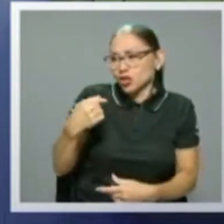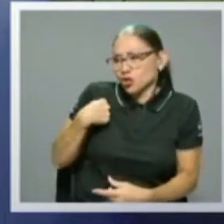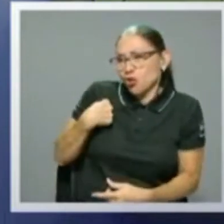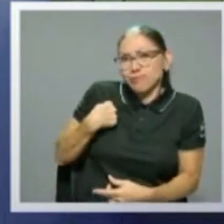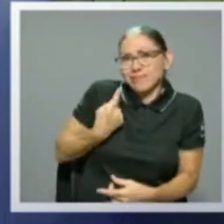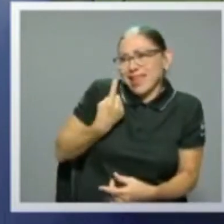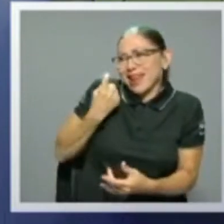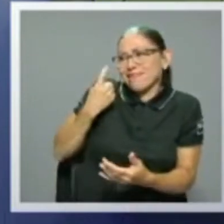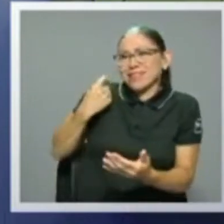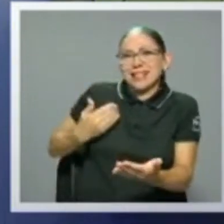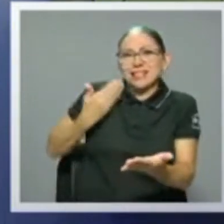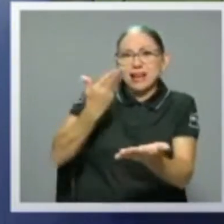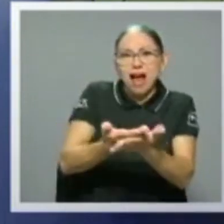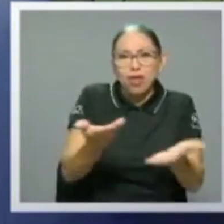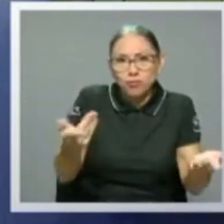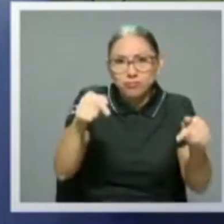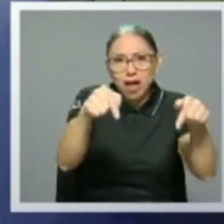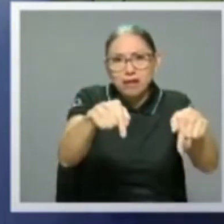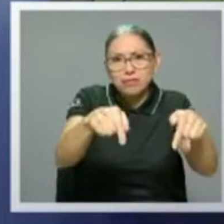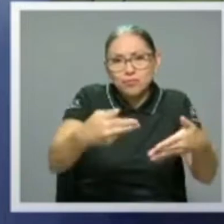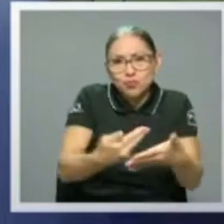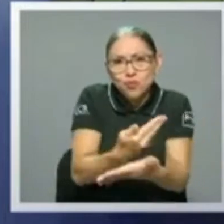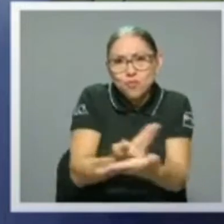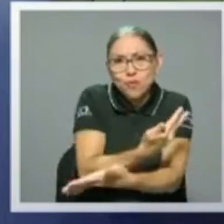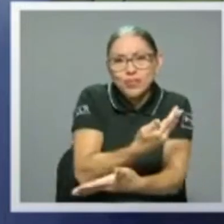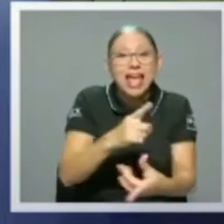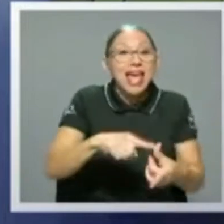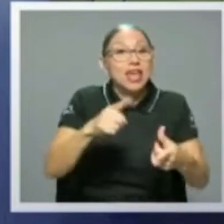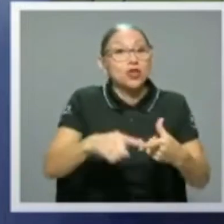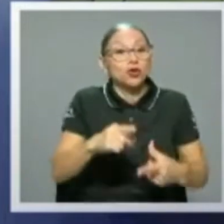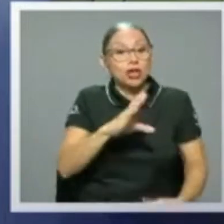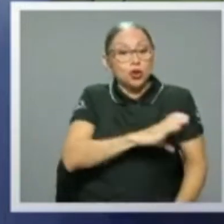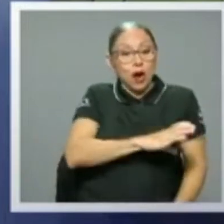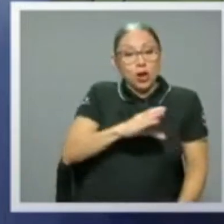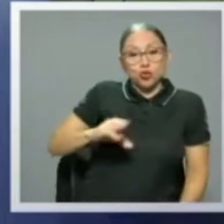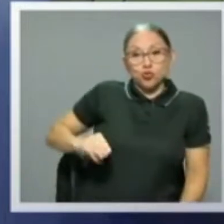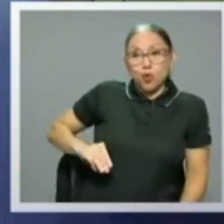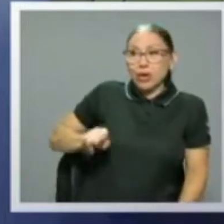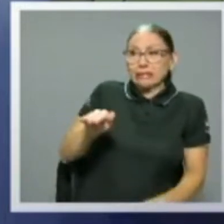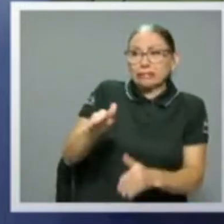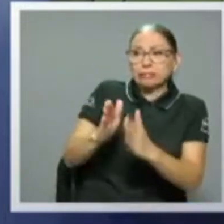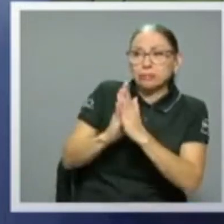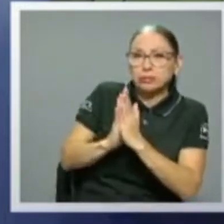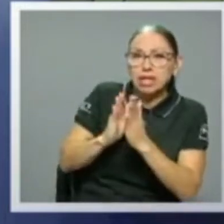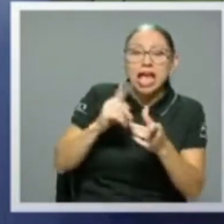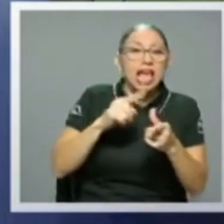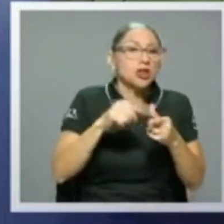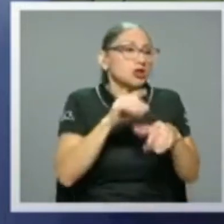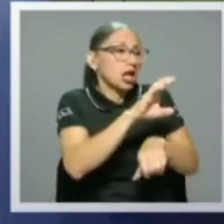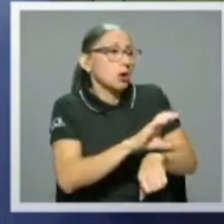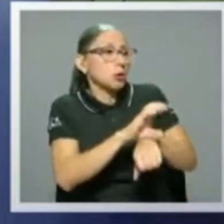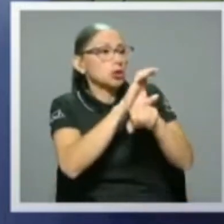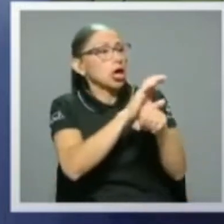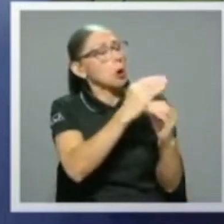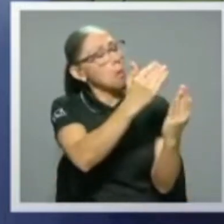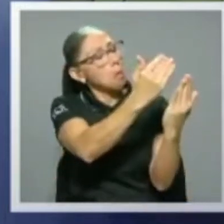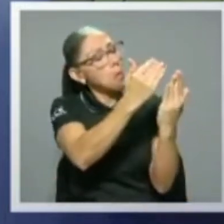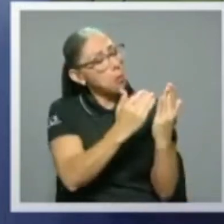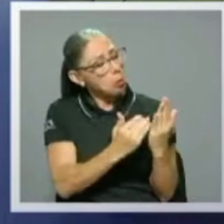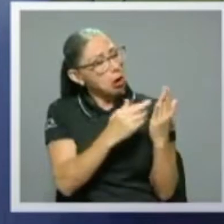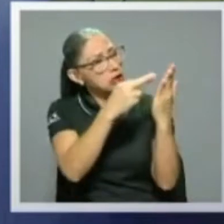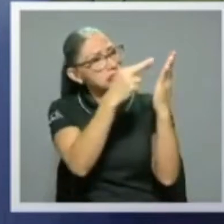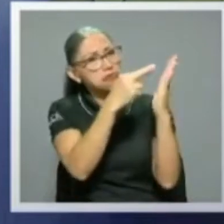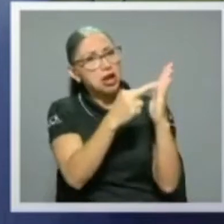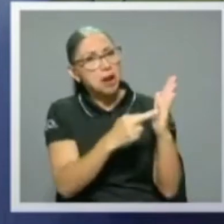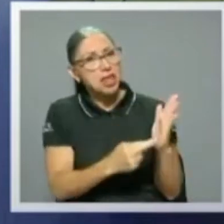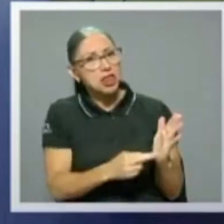¿verdad? Entonces, con la citativa de don Carlos, el Consejo Universitario prácticamente no le cambió nada al reglamento